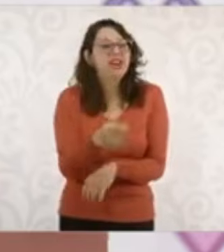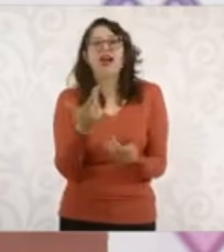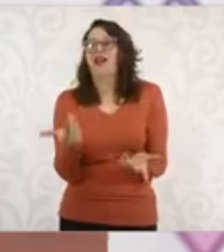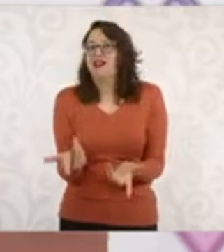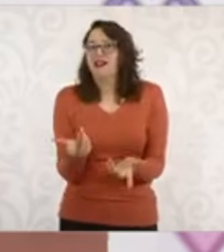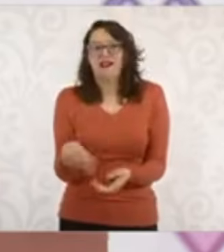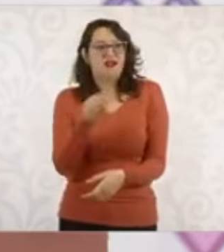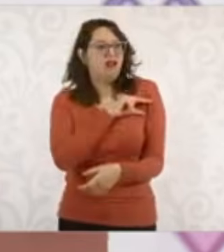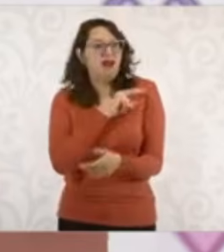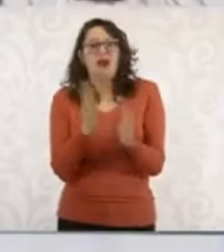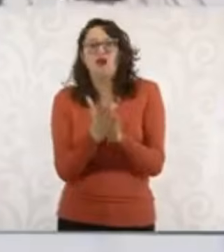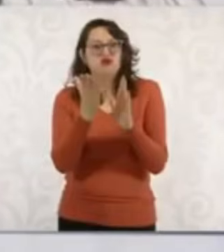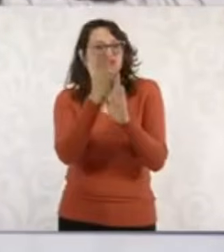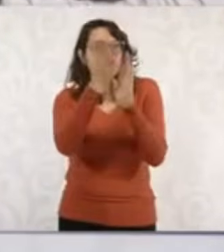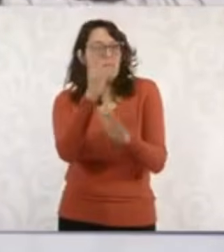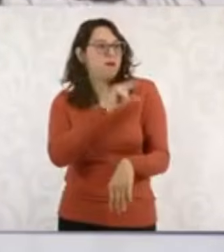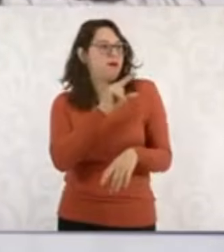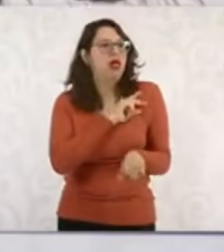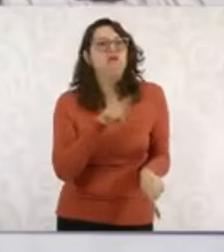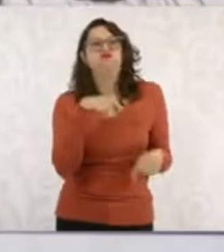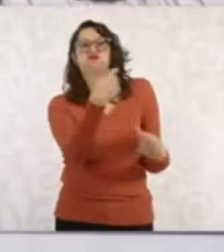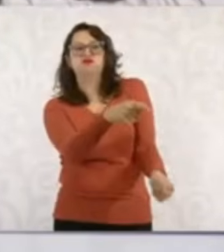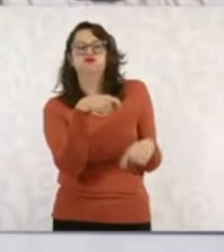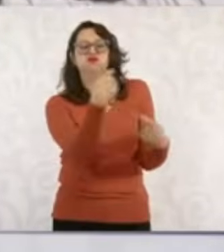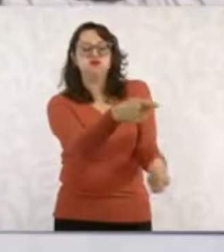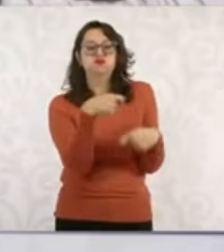de no construcción de hospitales.